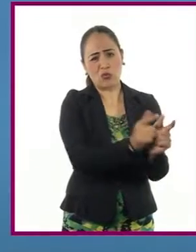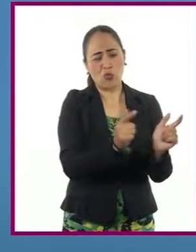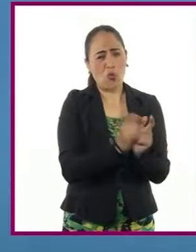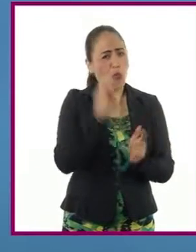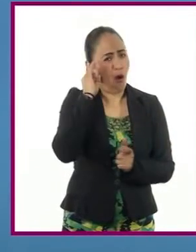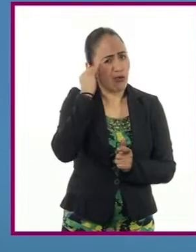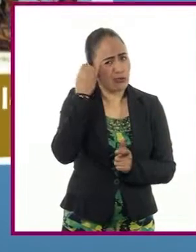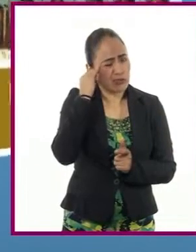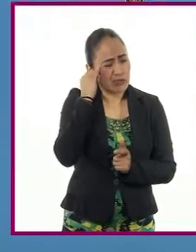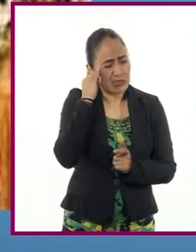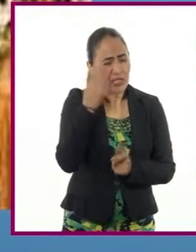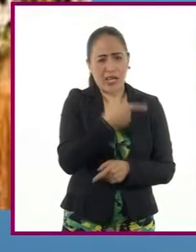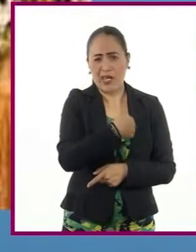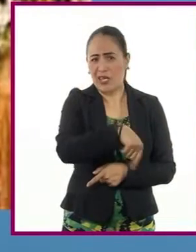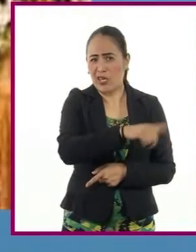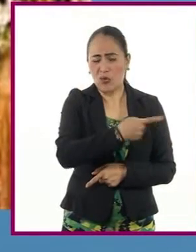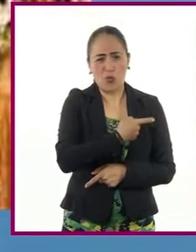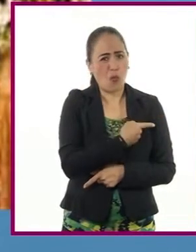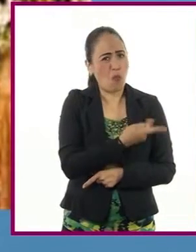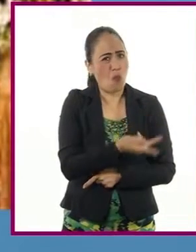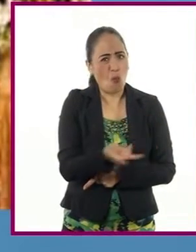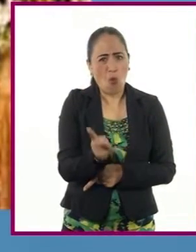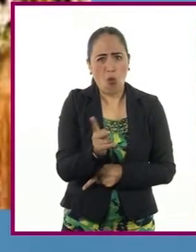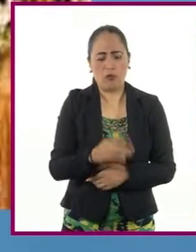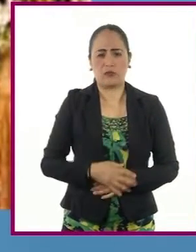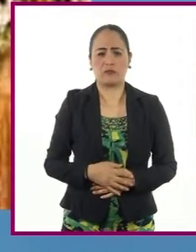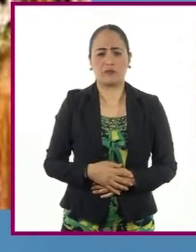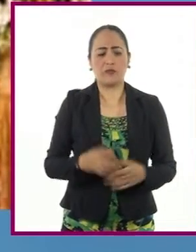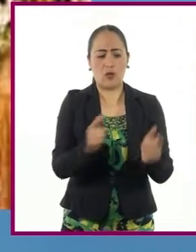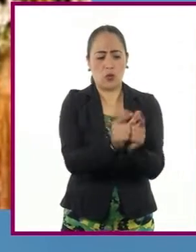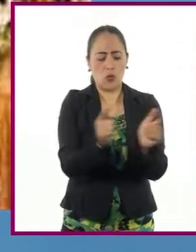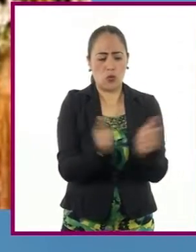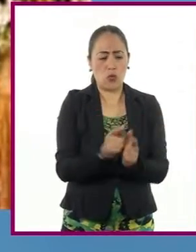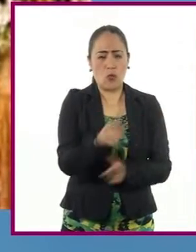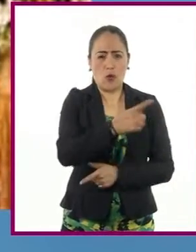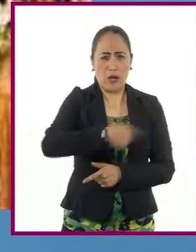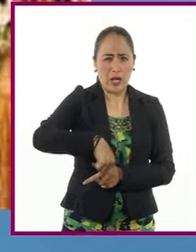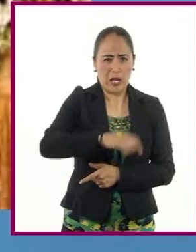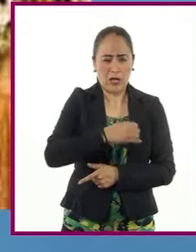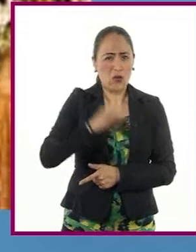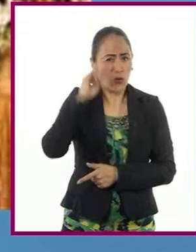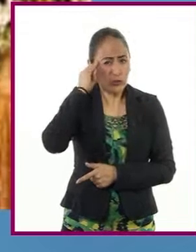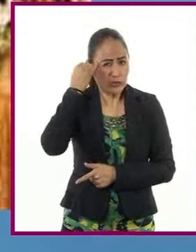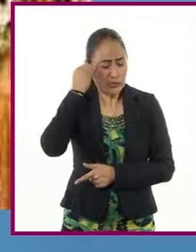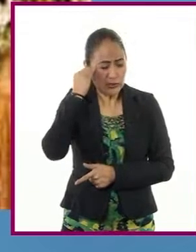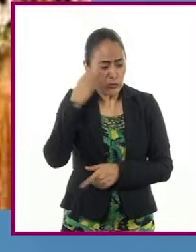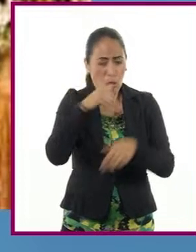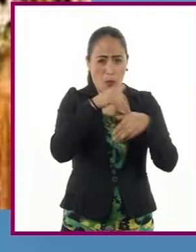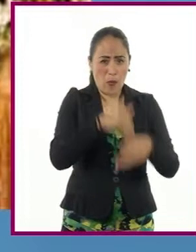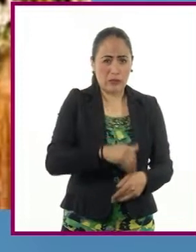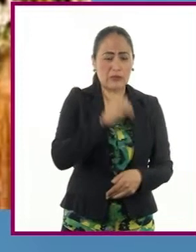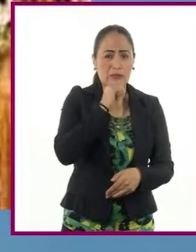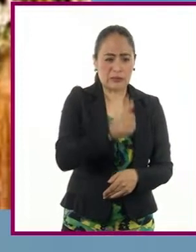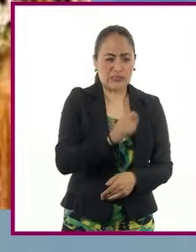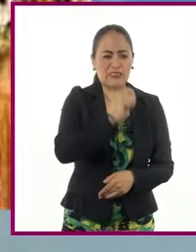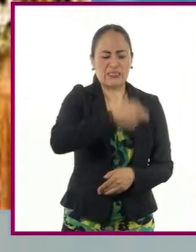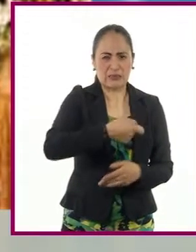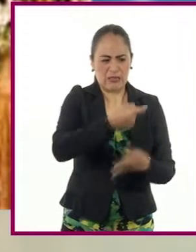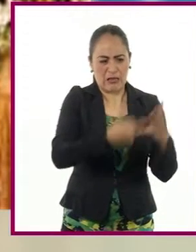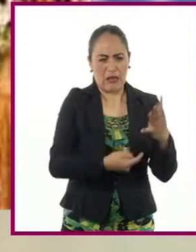vivía en la miseria. Los indios, una costumbre que implicaba desobediencia para los indios, era la de montar a